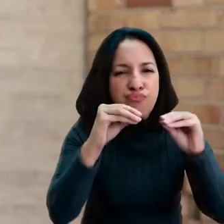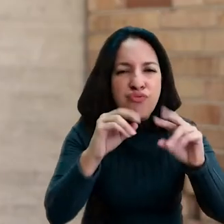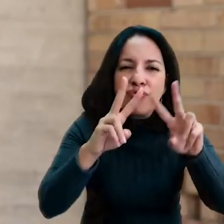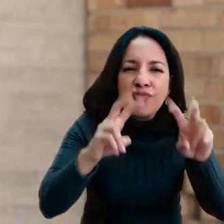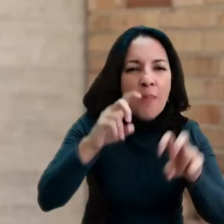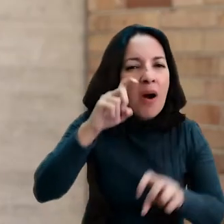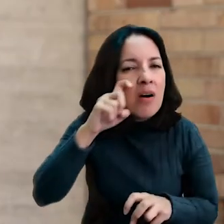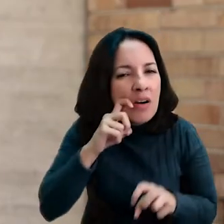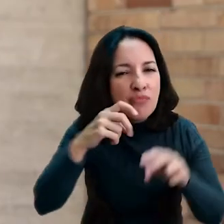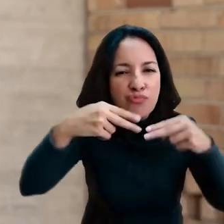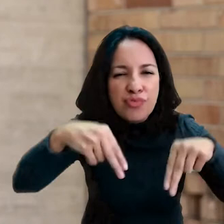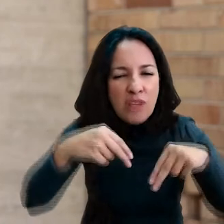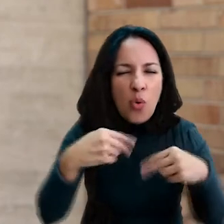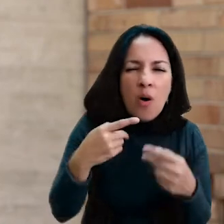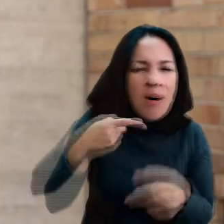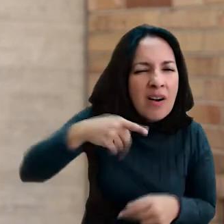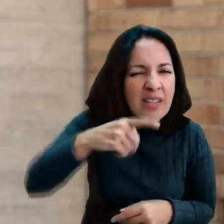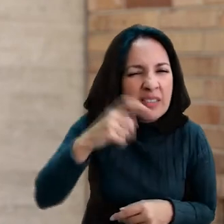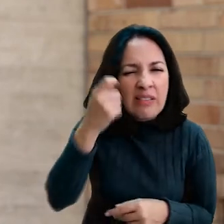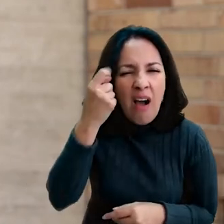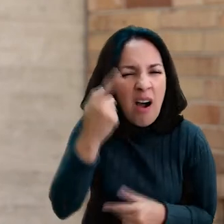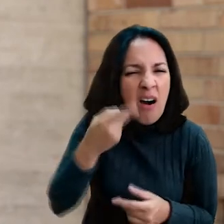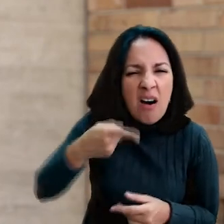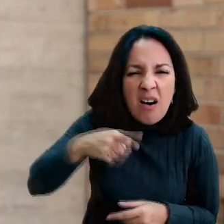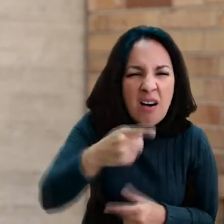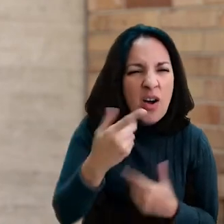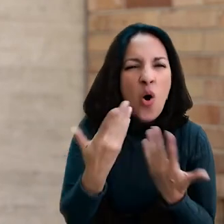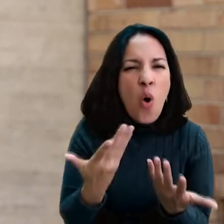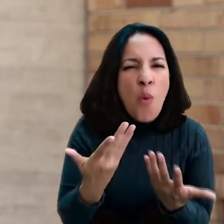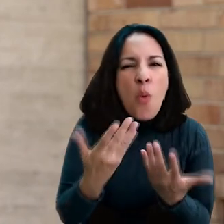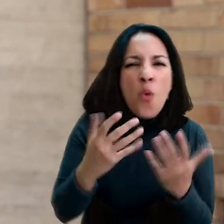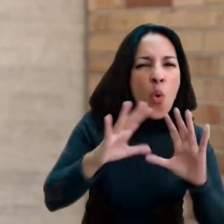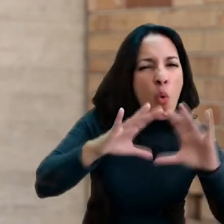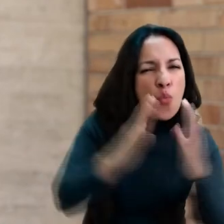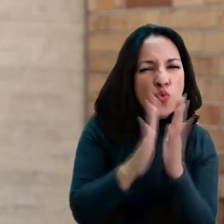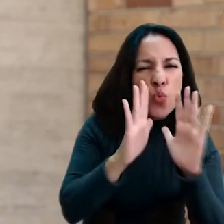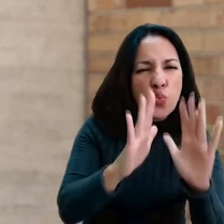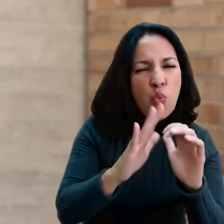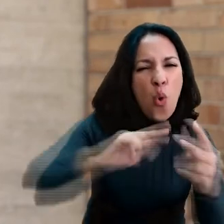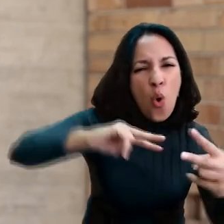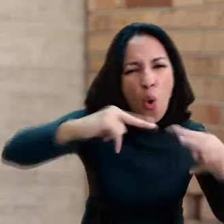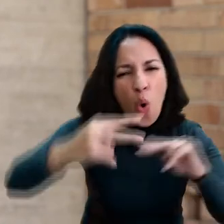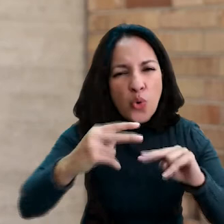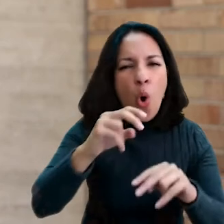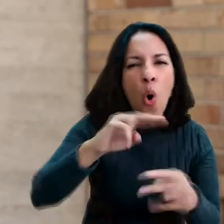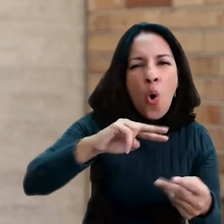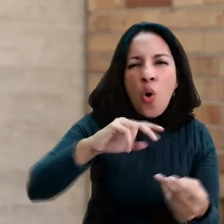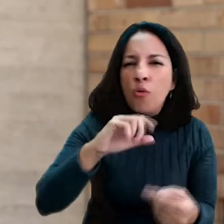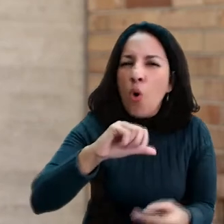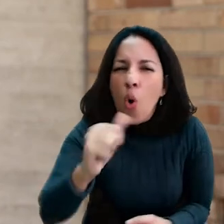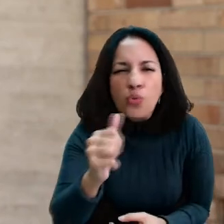formación. Hay que formarnos definitivamente en estos temas pedagógicos de sexo y género, de entender